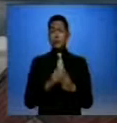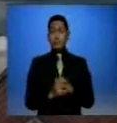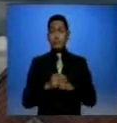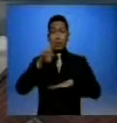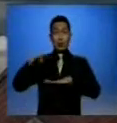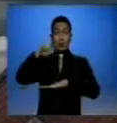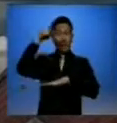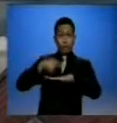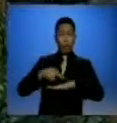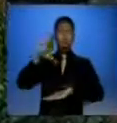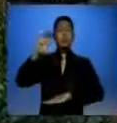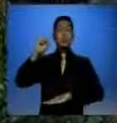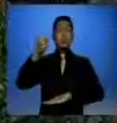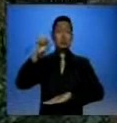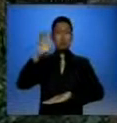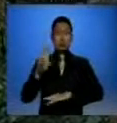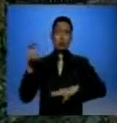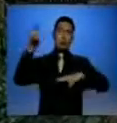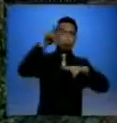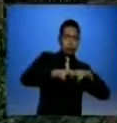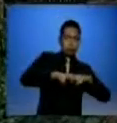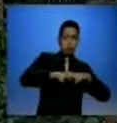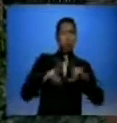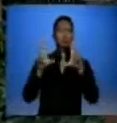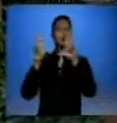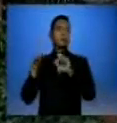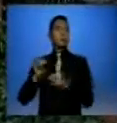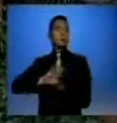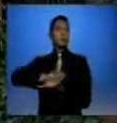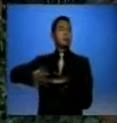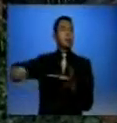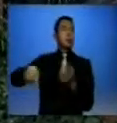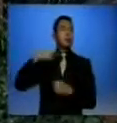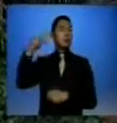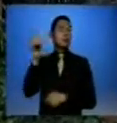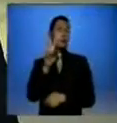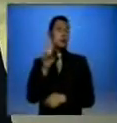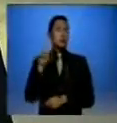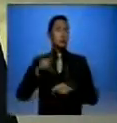Montaño, prevista para el próximo viernes. Daniel Montalvo, Gama Noticias.